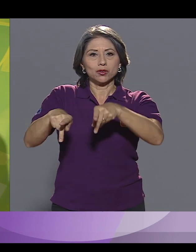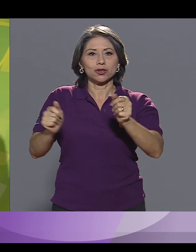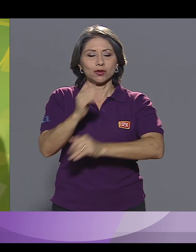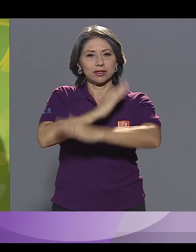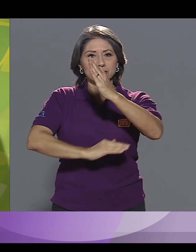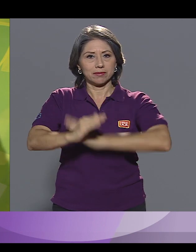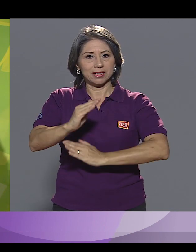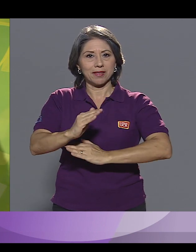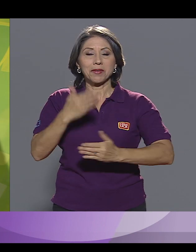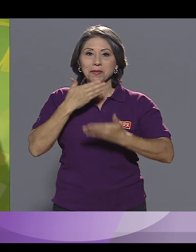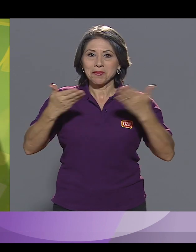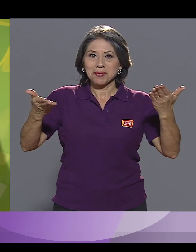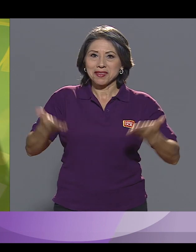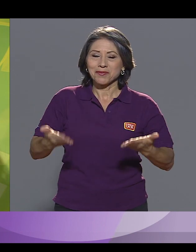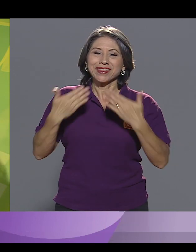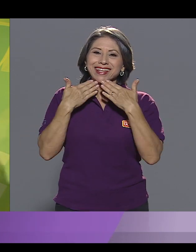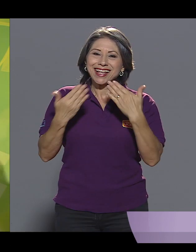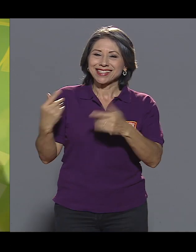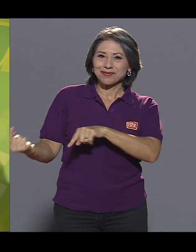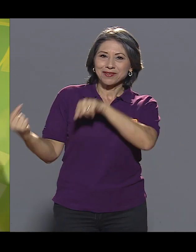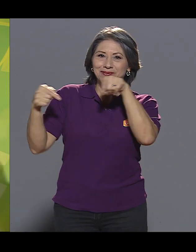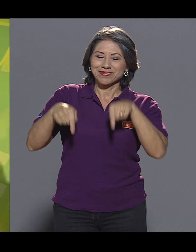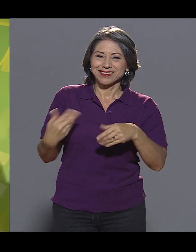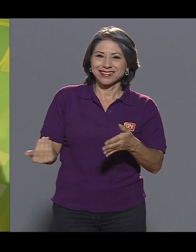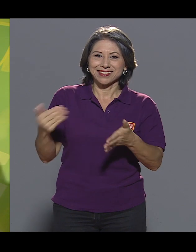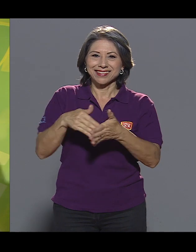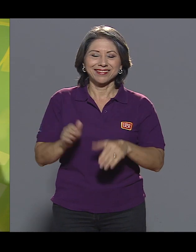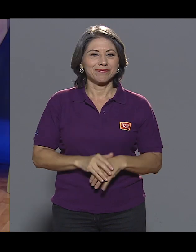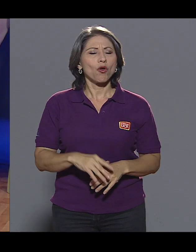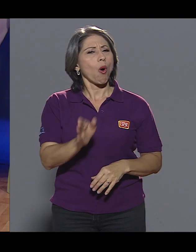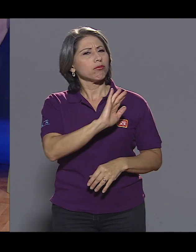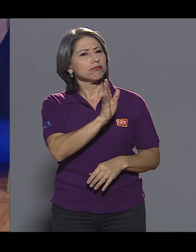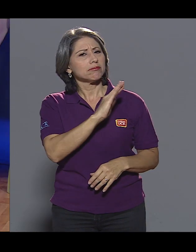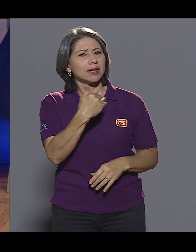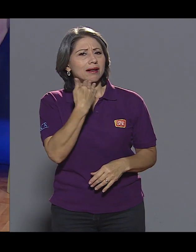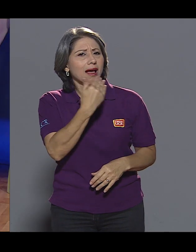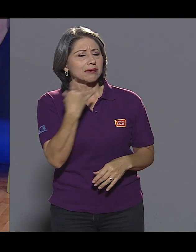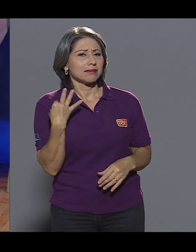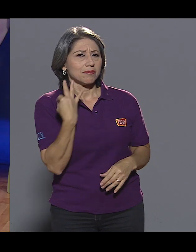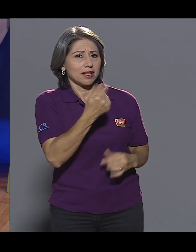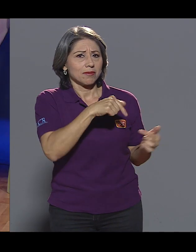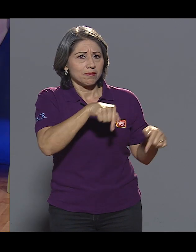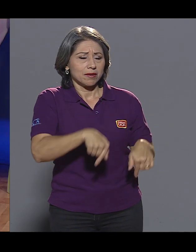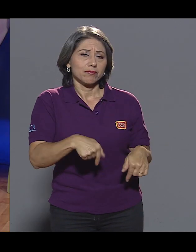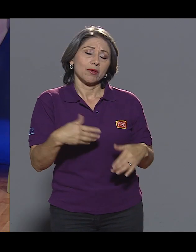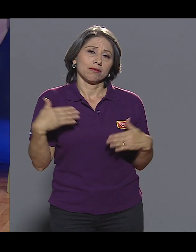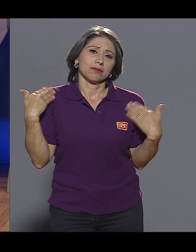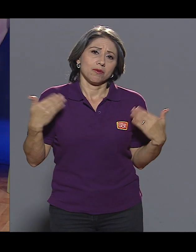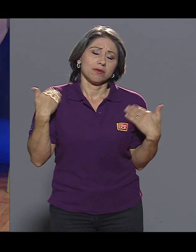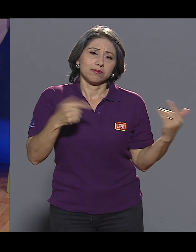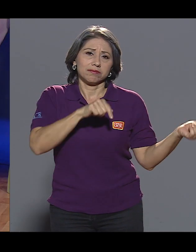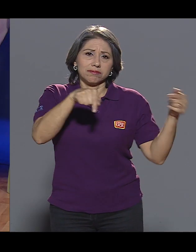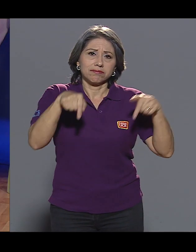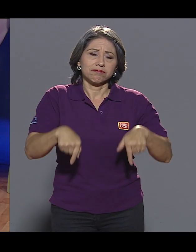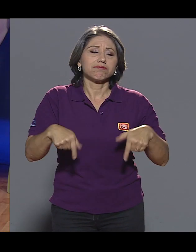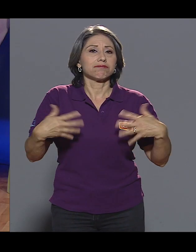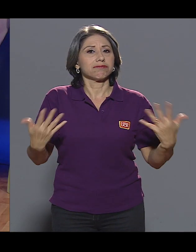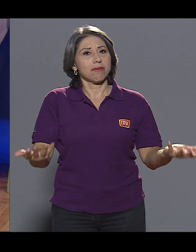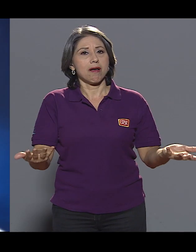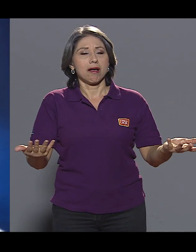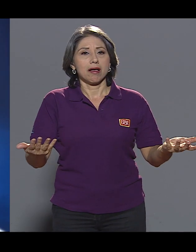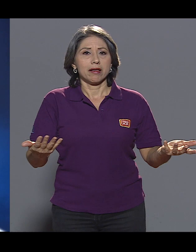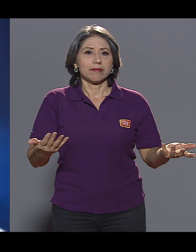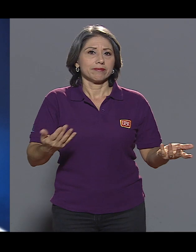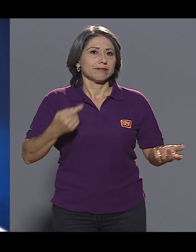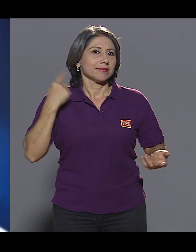con discapacidad. Bienvenido, Luis, y gracias por acompañarnos nuevamente. No, muchísimas gracias por la invitación, y es un placer estar acá en cada momento, ¿verdad?,